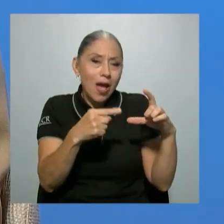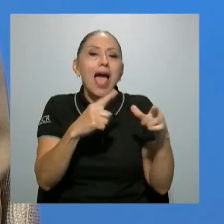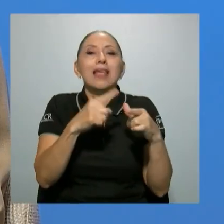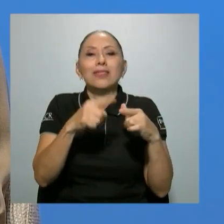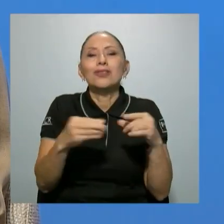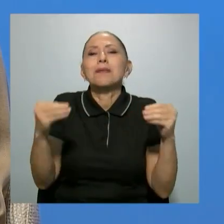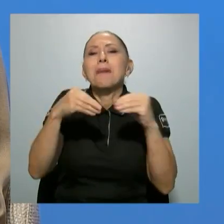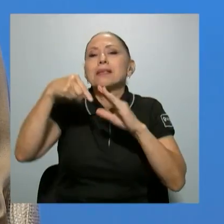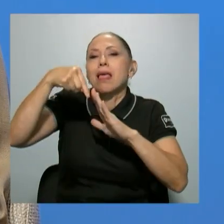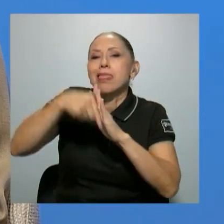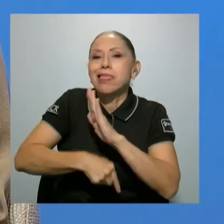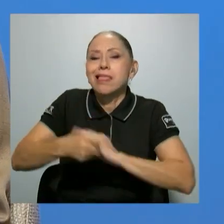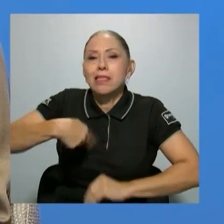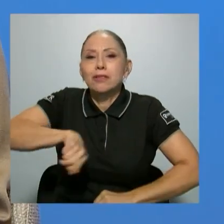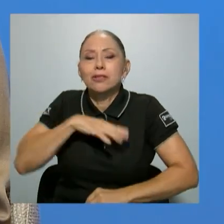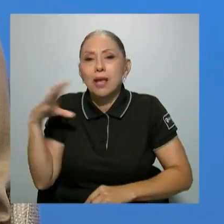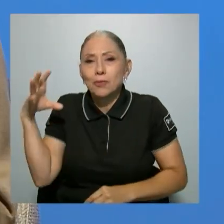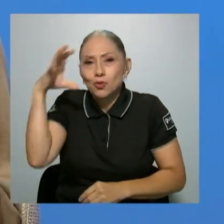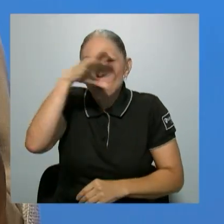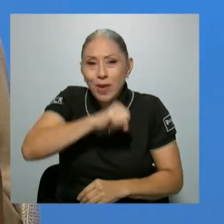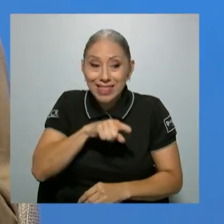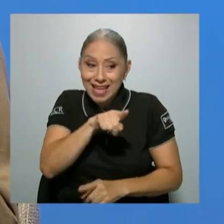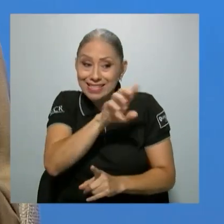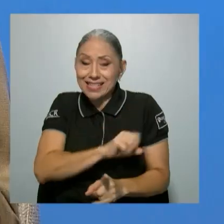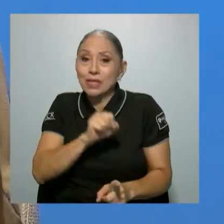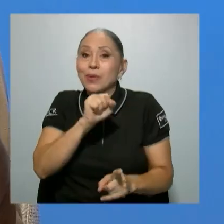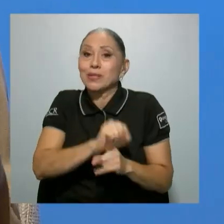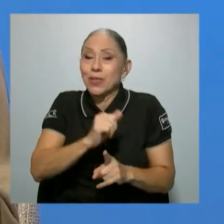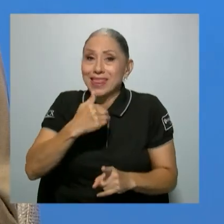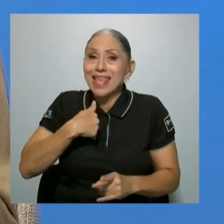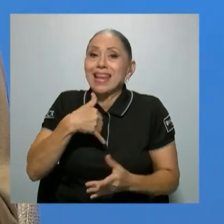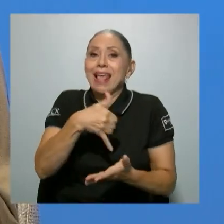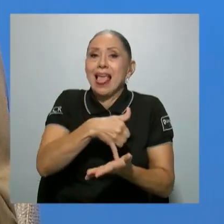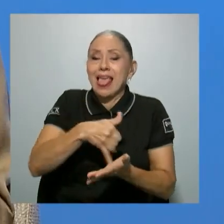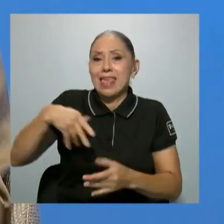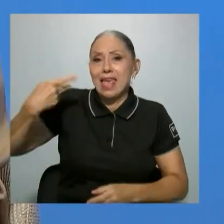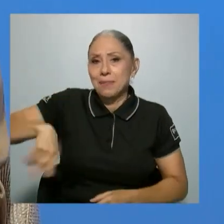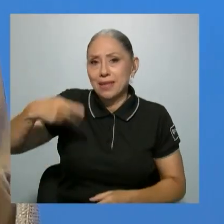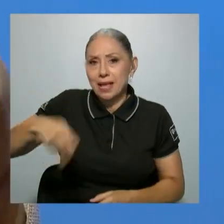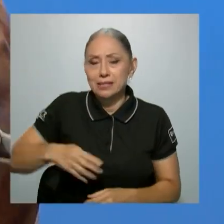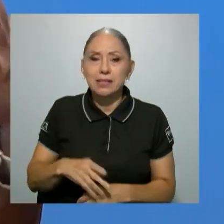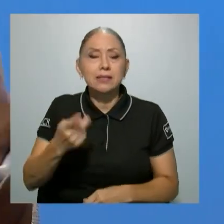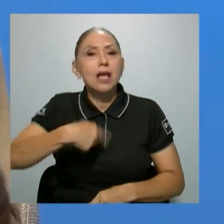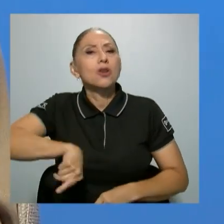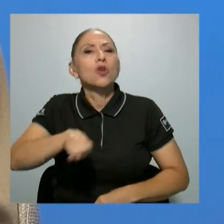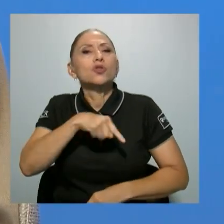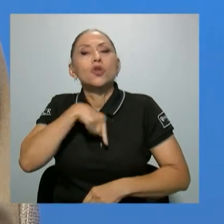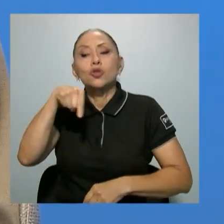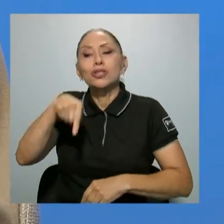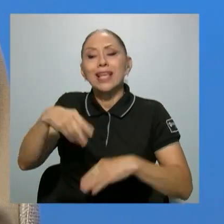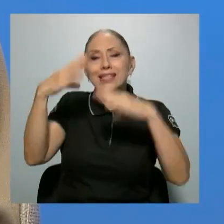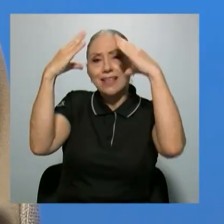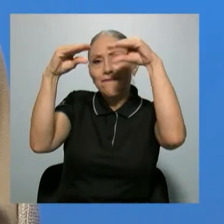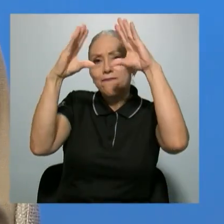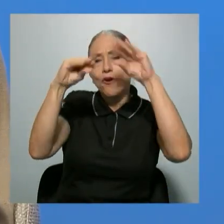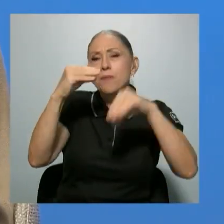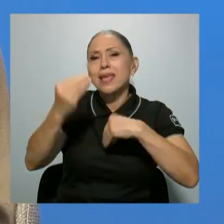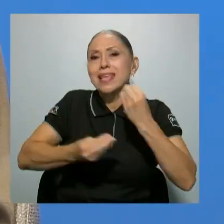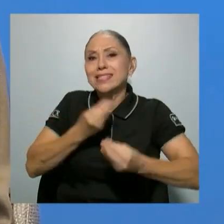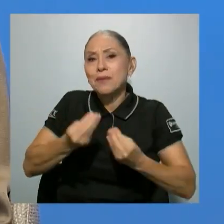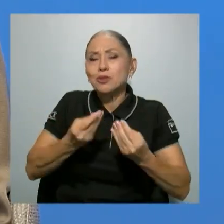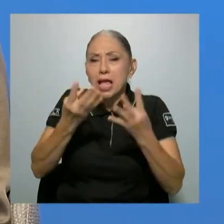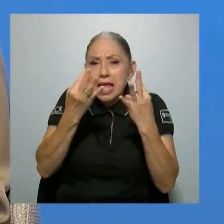tiene fragilidades y amenazas. Entonces, nosotros en el informe lo que tratamos es efectivamente de